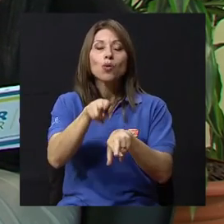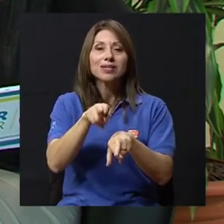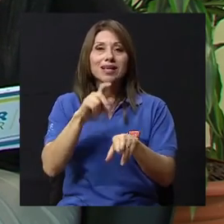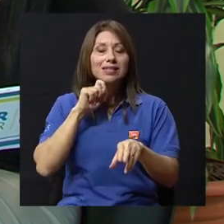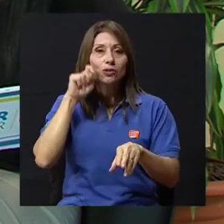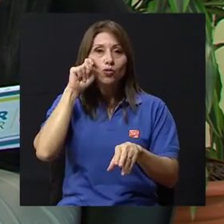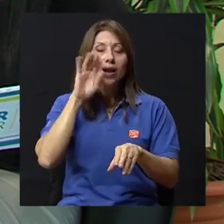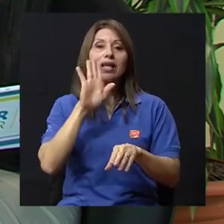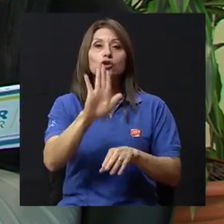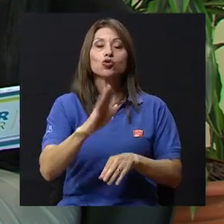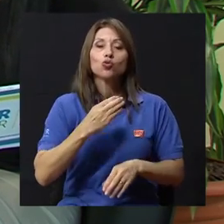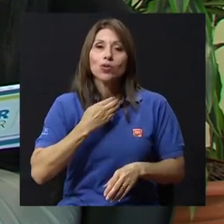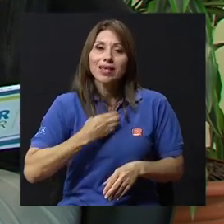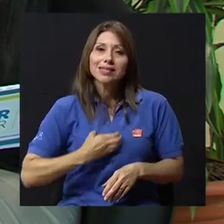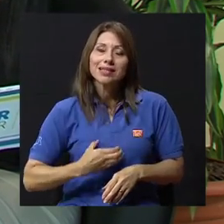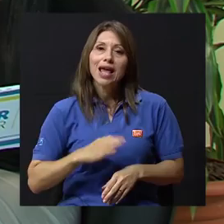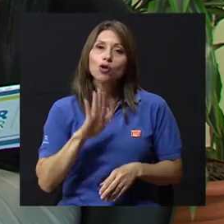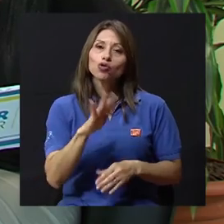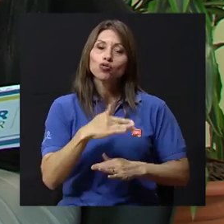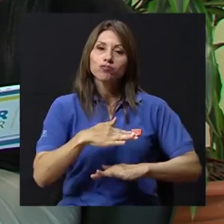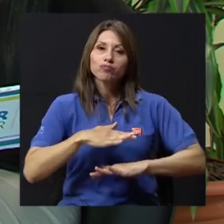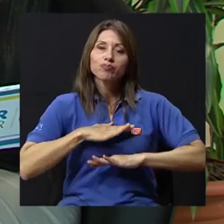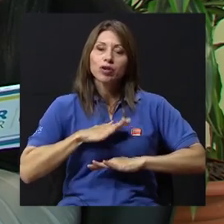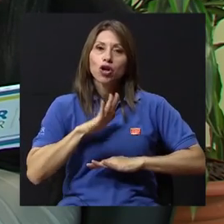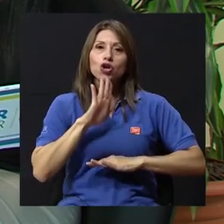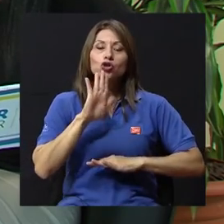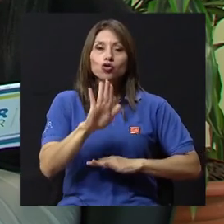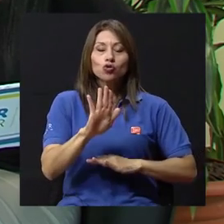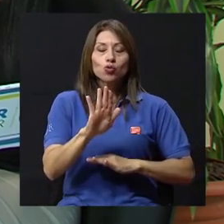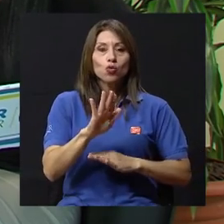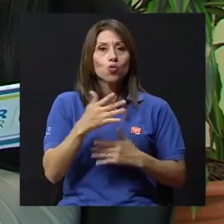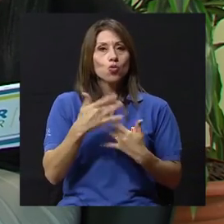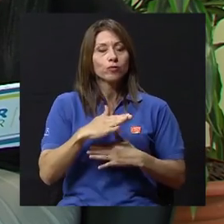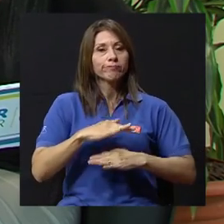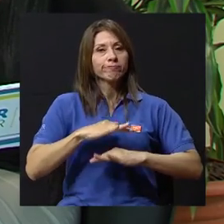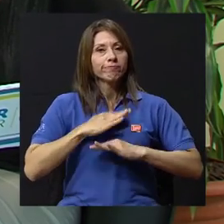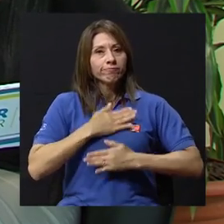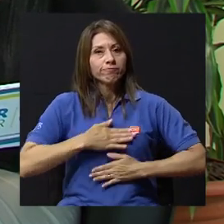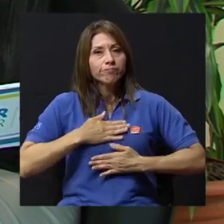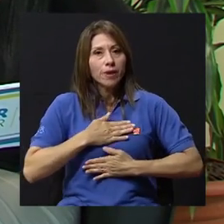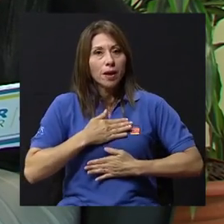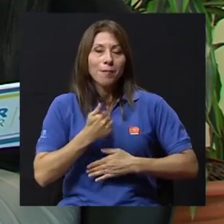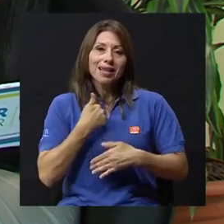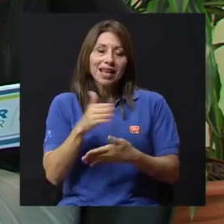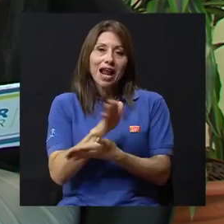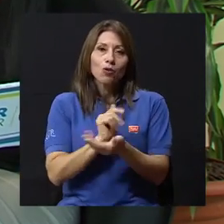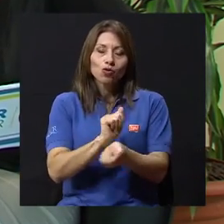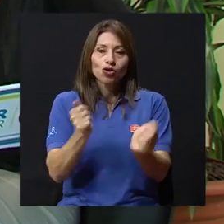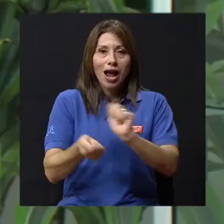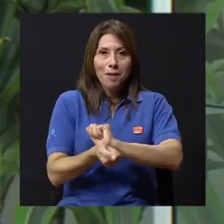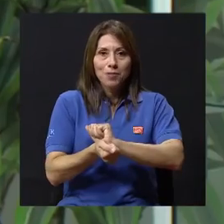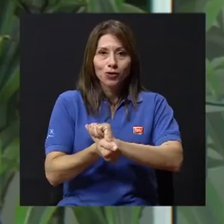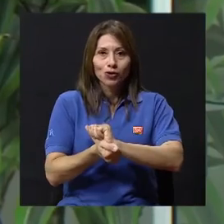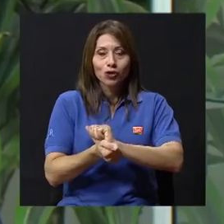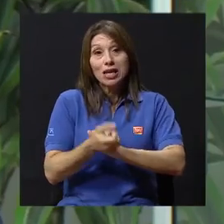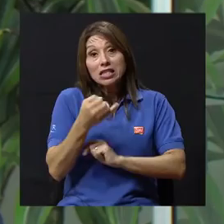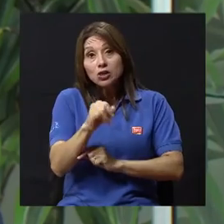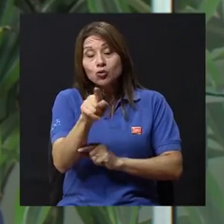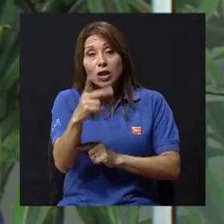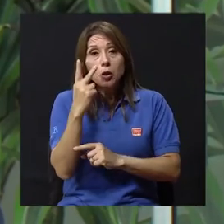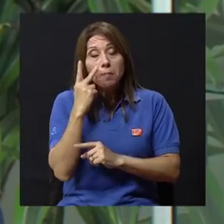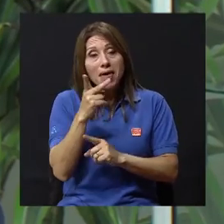su excitación y su orgasmo, va a tener algunos cambios que de manera como usted los vea van a ser para bien. Claro,